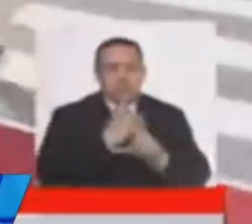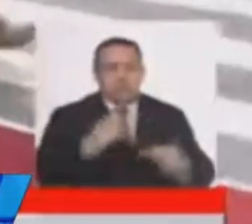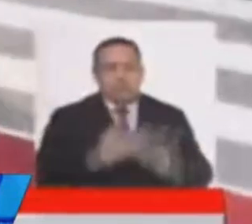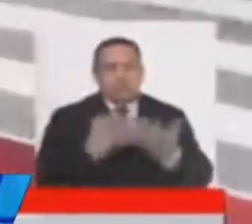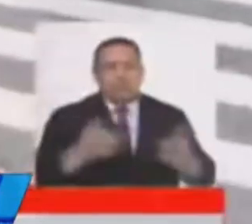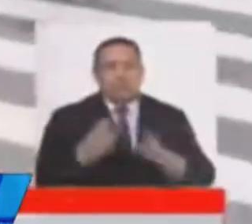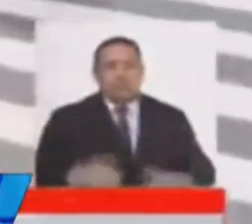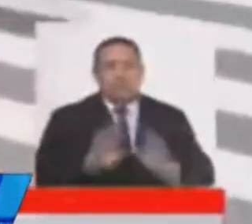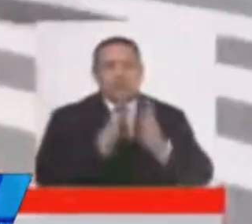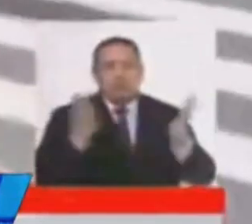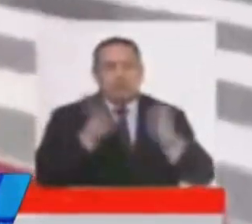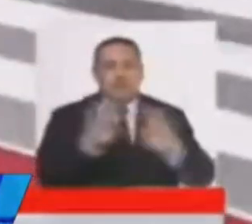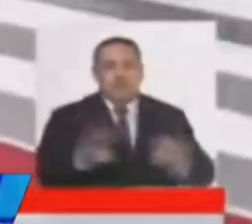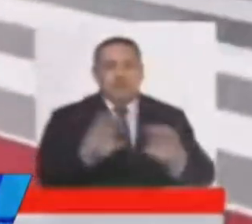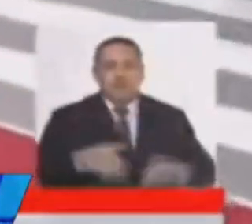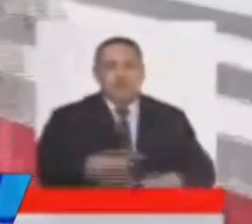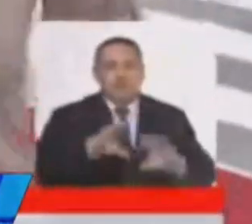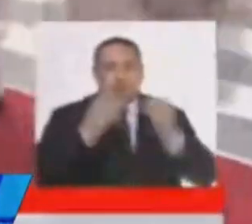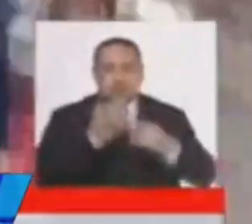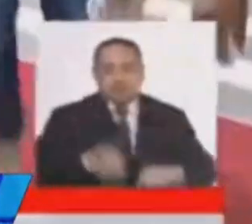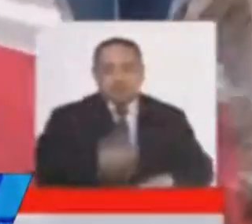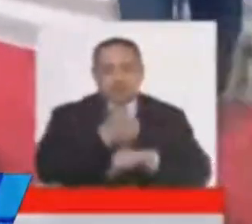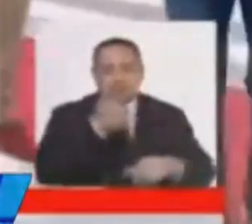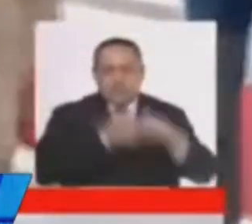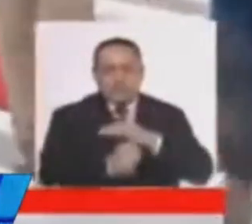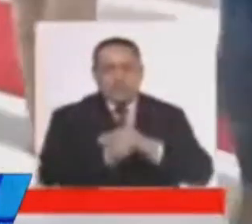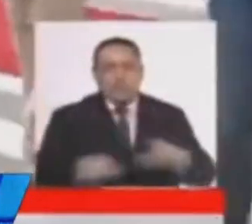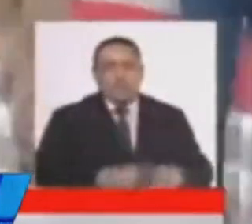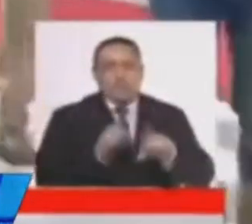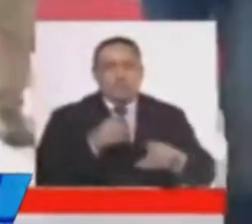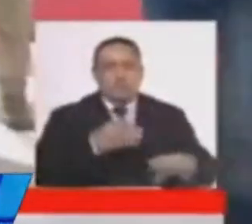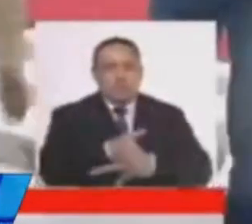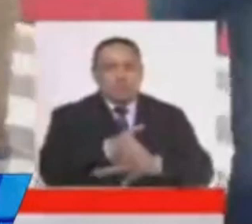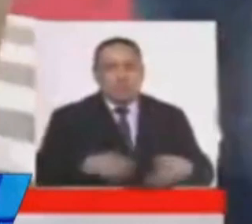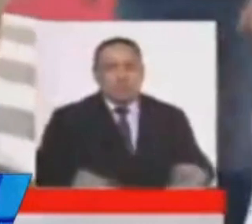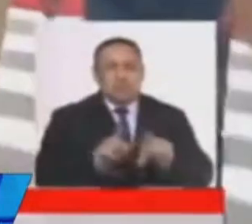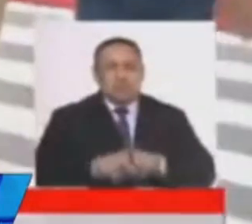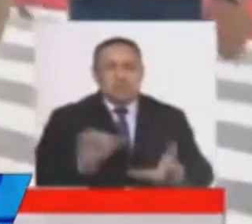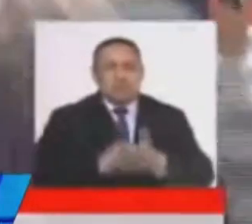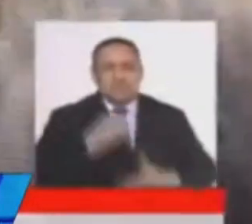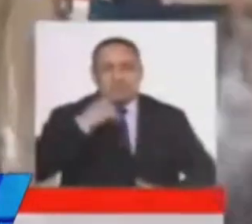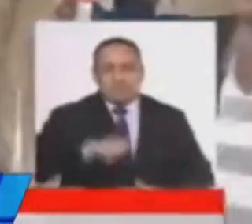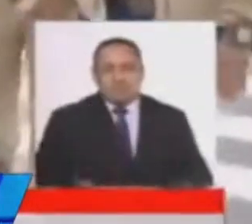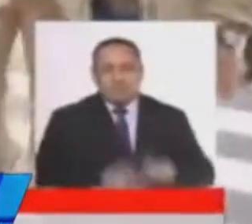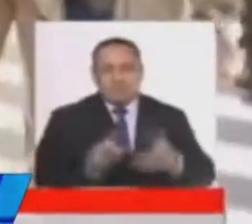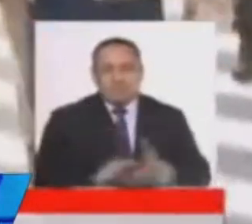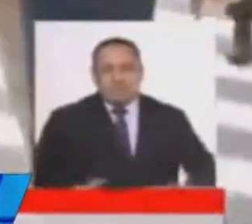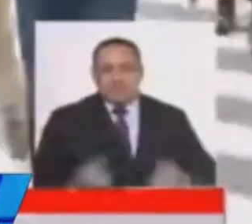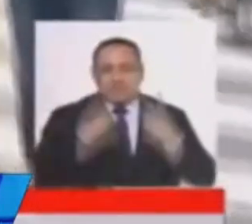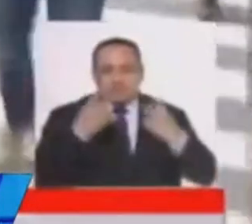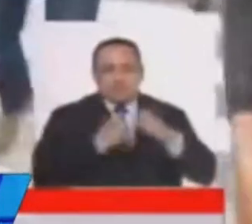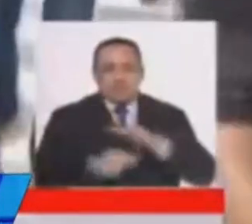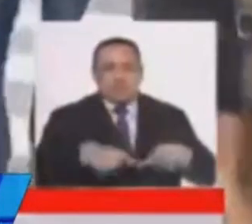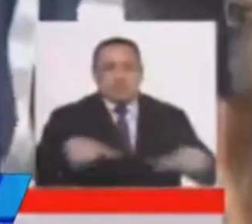breves instantes la nueva presidenta constitucional de la República. Y primera presidenta mujer. Así es. Exactamente. Nos hubiera encantado, Natalia,